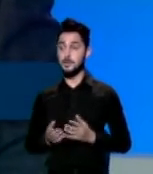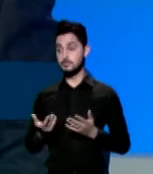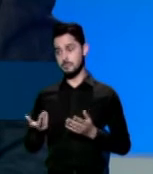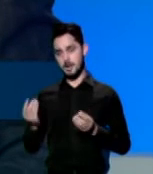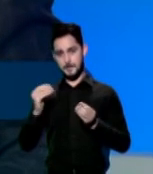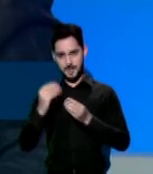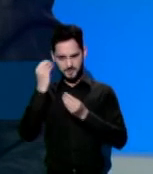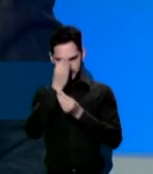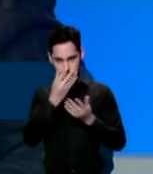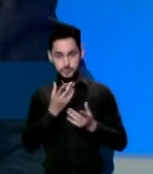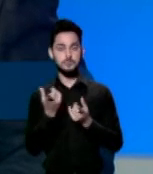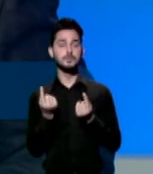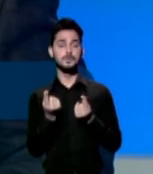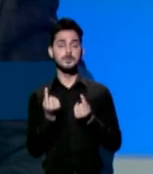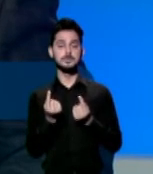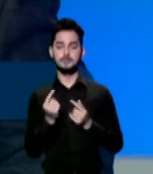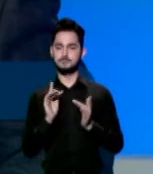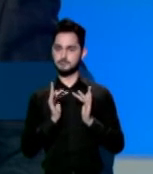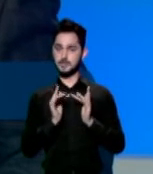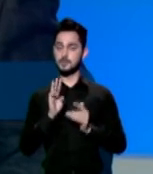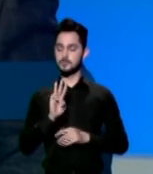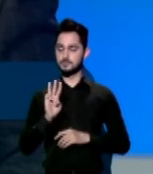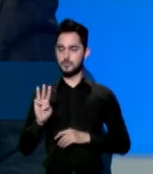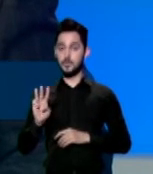otras noticias, les recordamos que puede visitar nuestra página